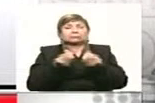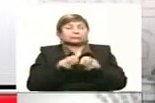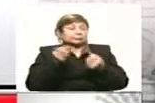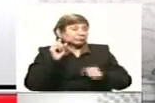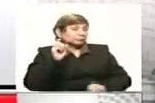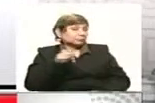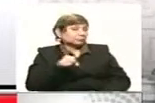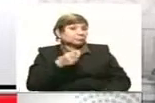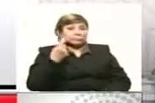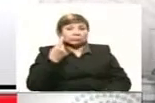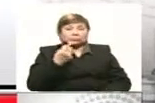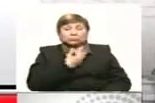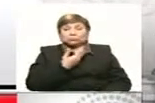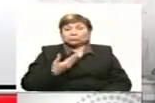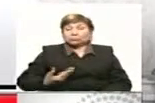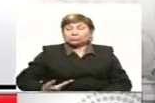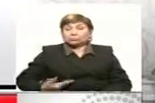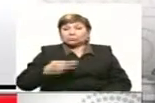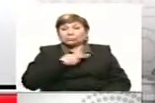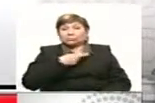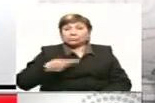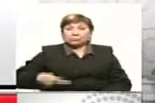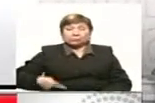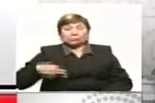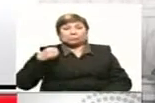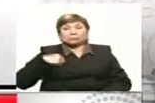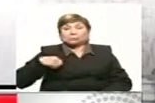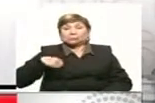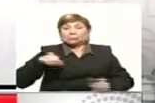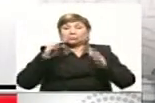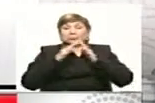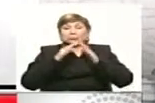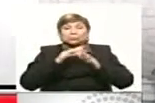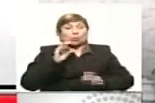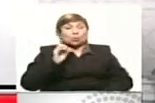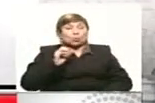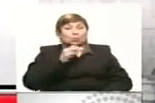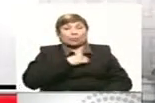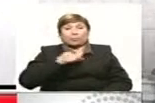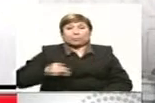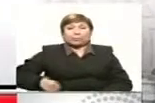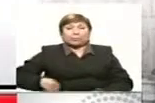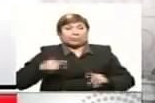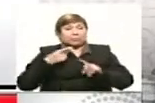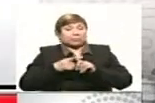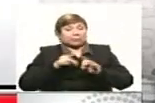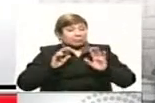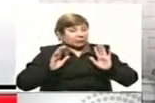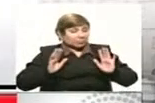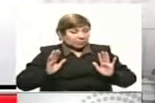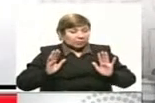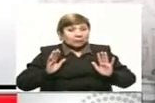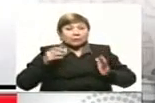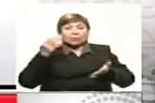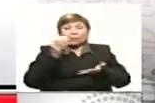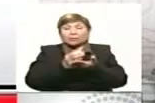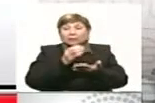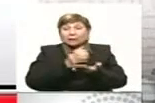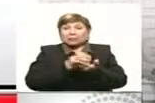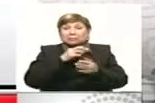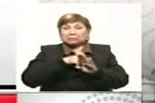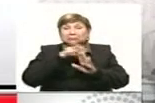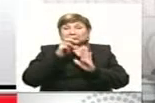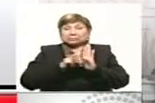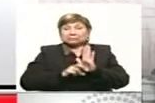un gobierno regional, si una municipalidad, si un ministerio X, ¿no?, ha contratado un